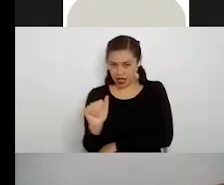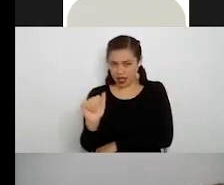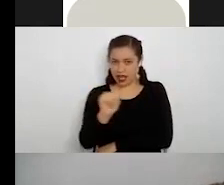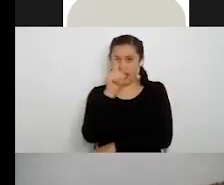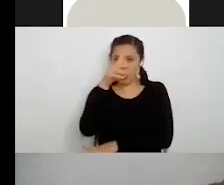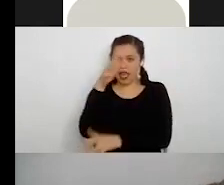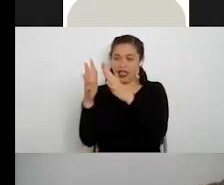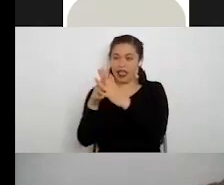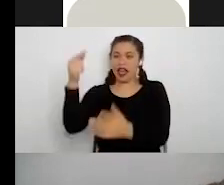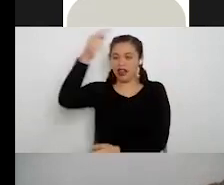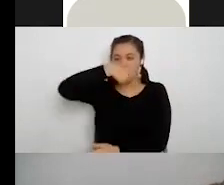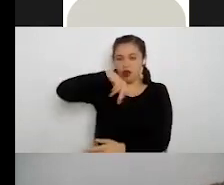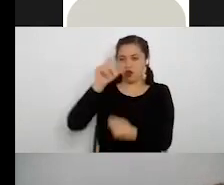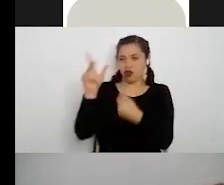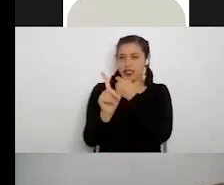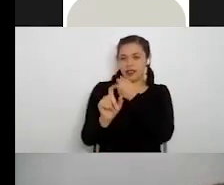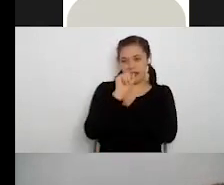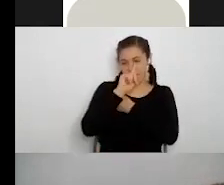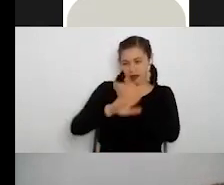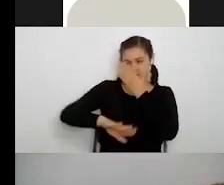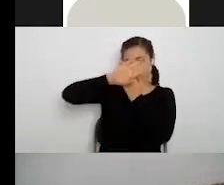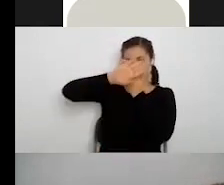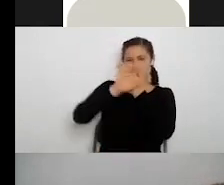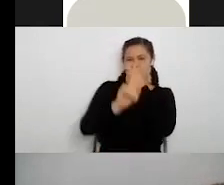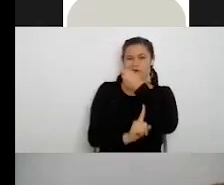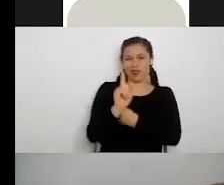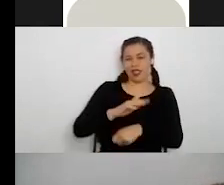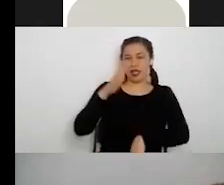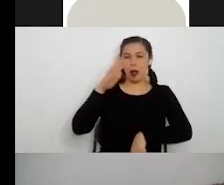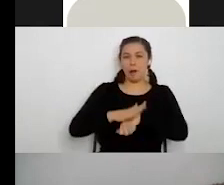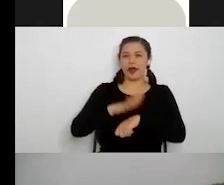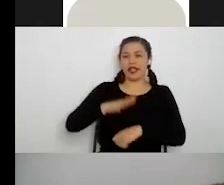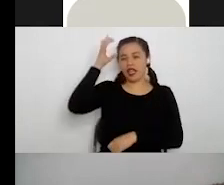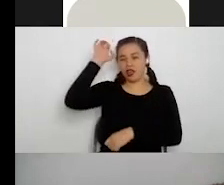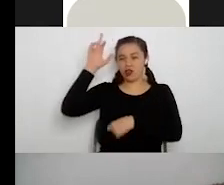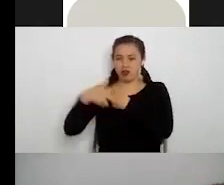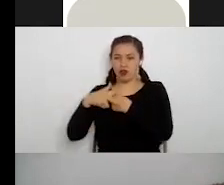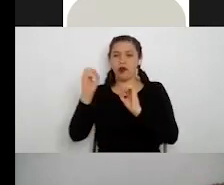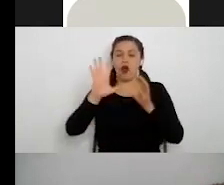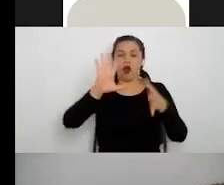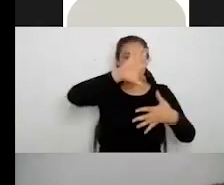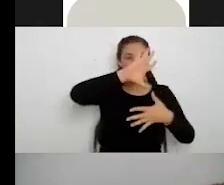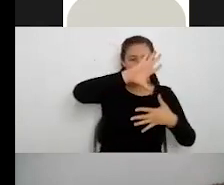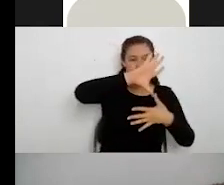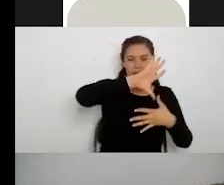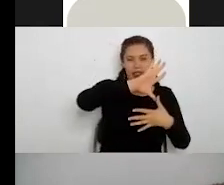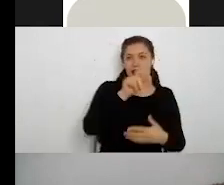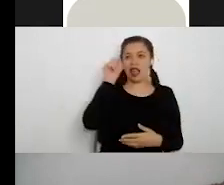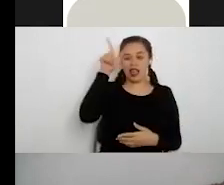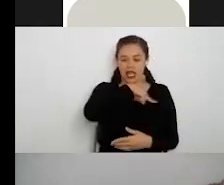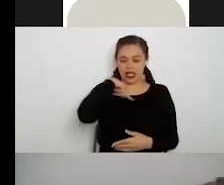mencionamos ahí, que es más que en el occidente, en Europa o en América, en China,